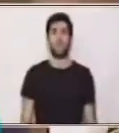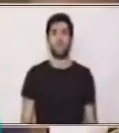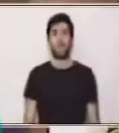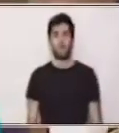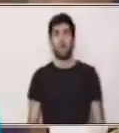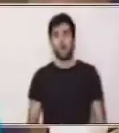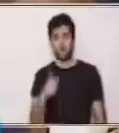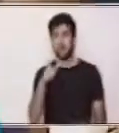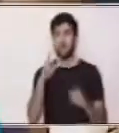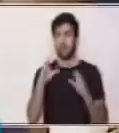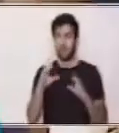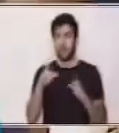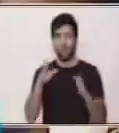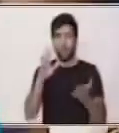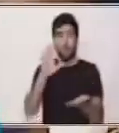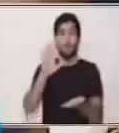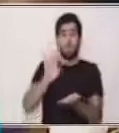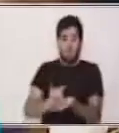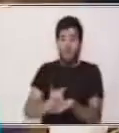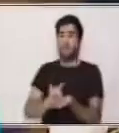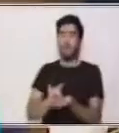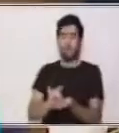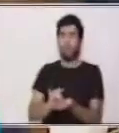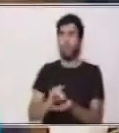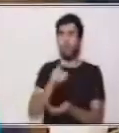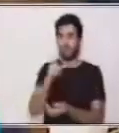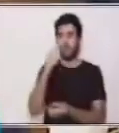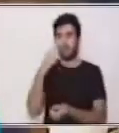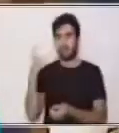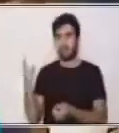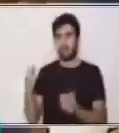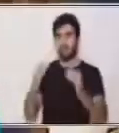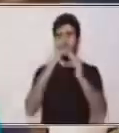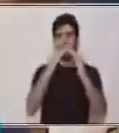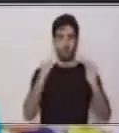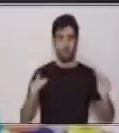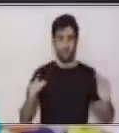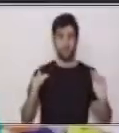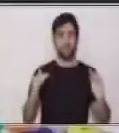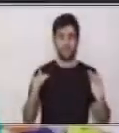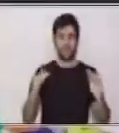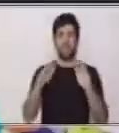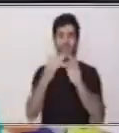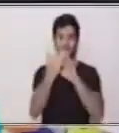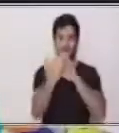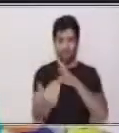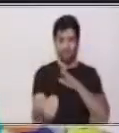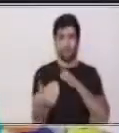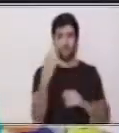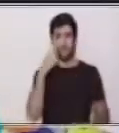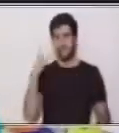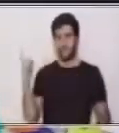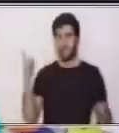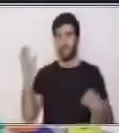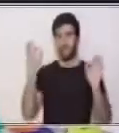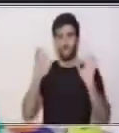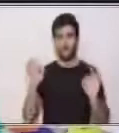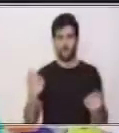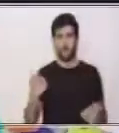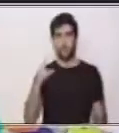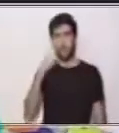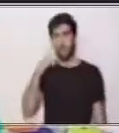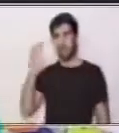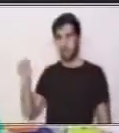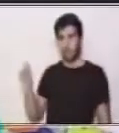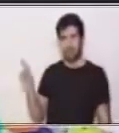no se pegue nuestra base donde la formamos, la podemos ubicar de esta manera. Acá